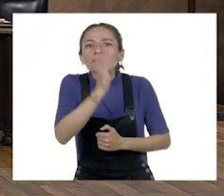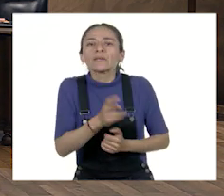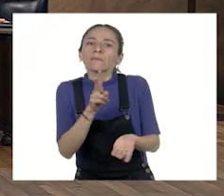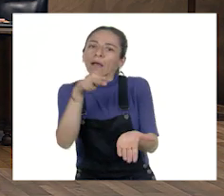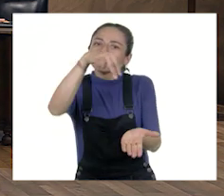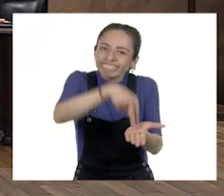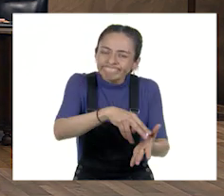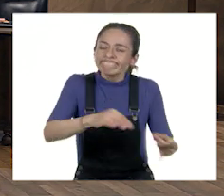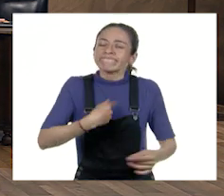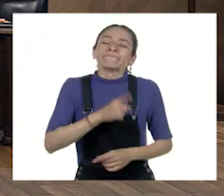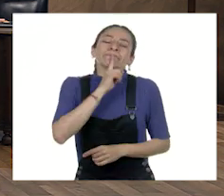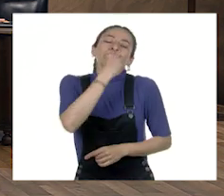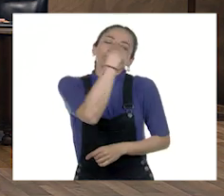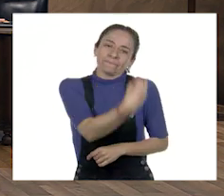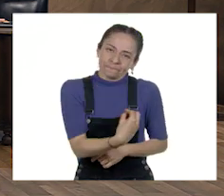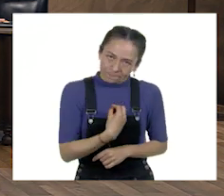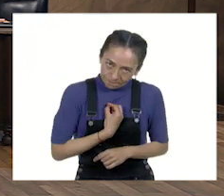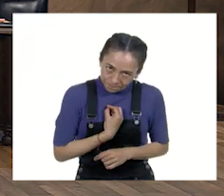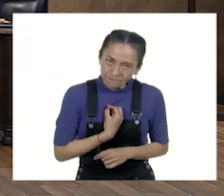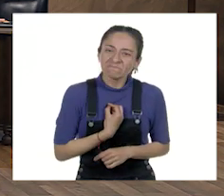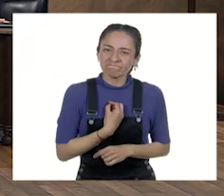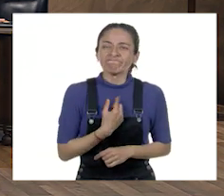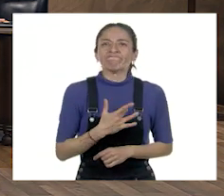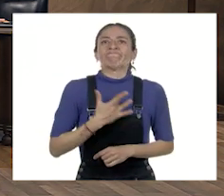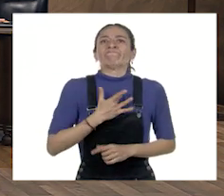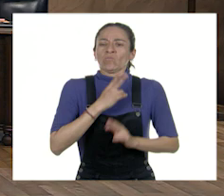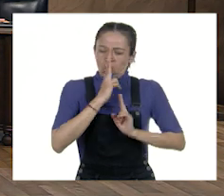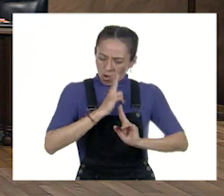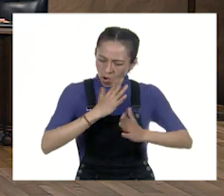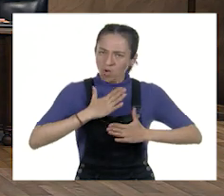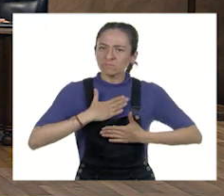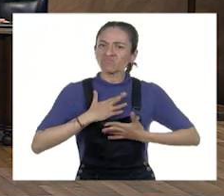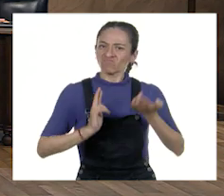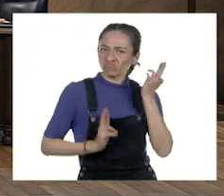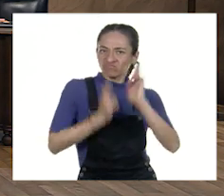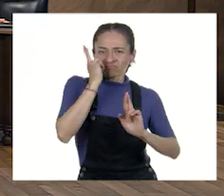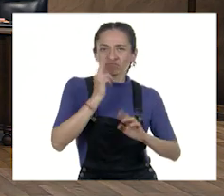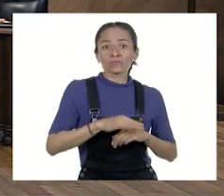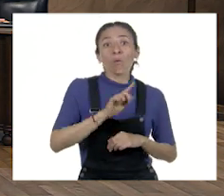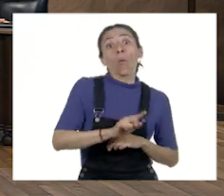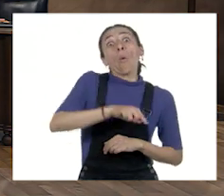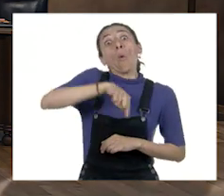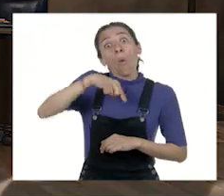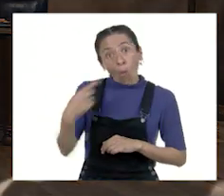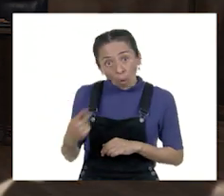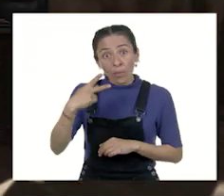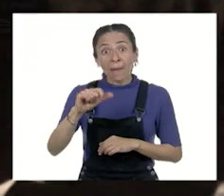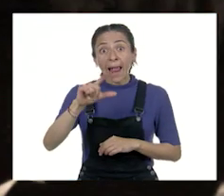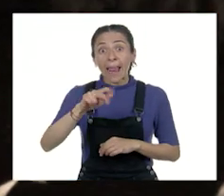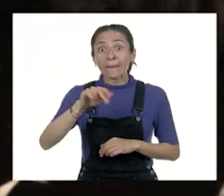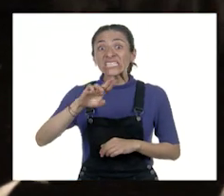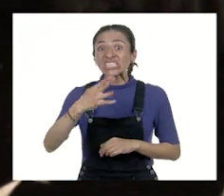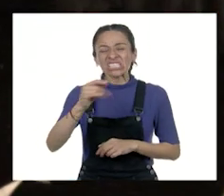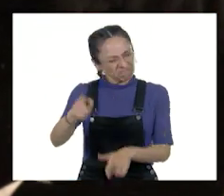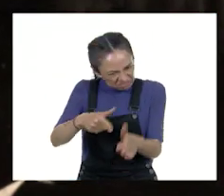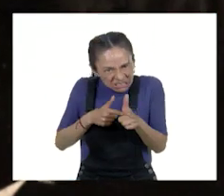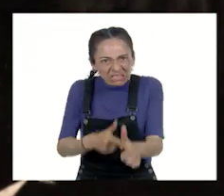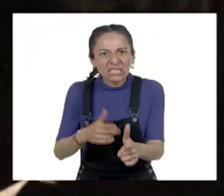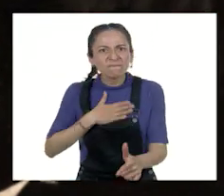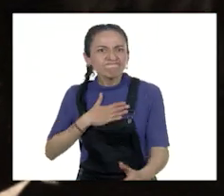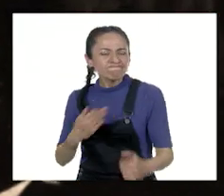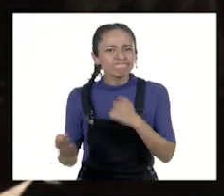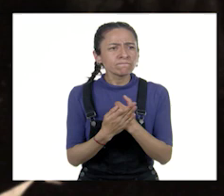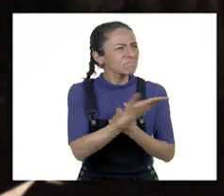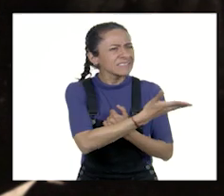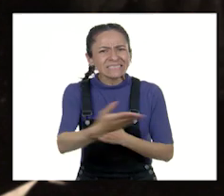todavía para luchar por su honor de revolucionario. Mientras, Pallavicini seguía defendiéndose. Yo, señores diputados,